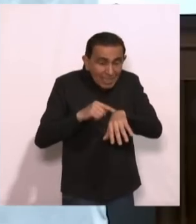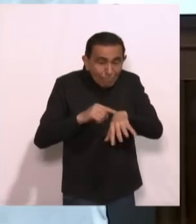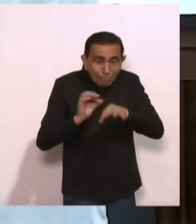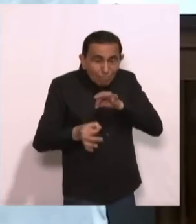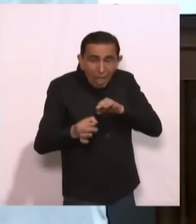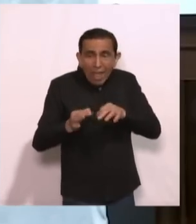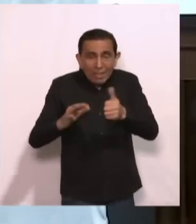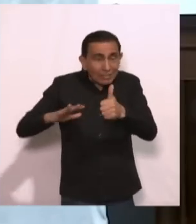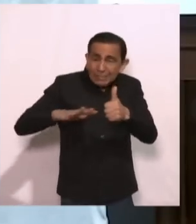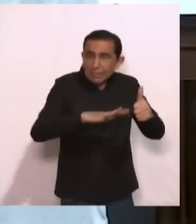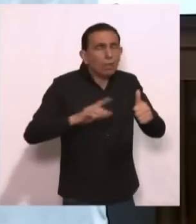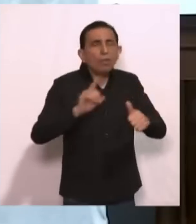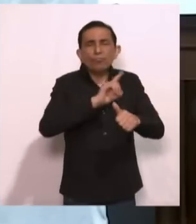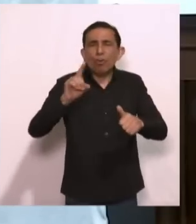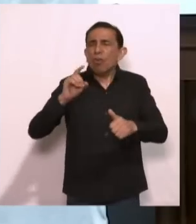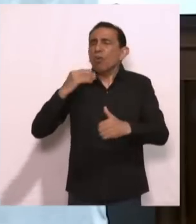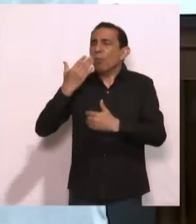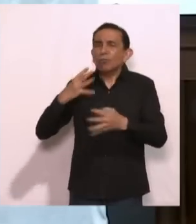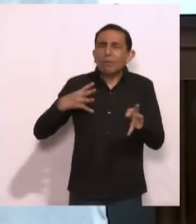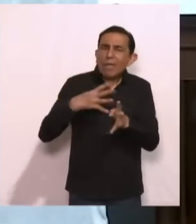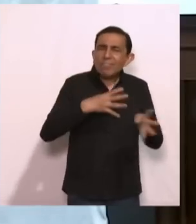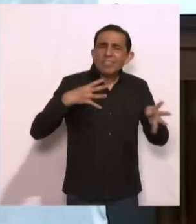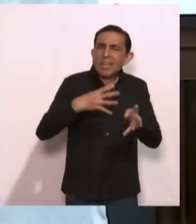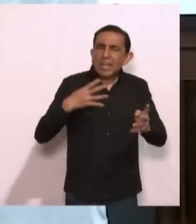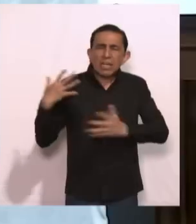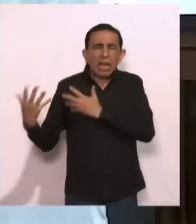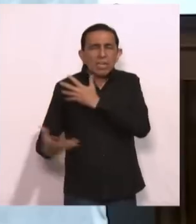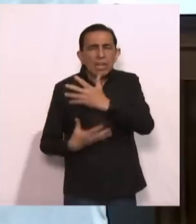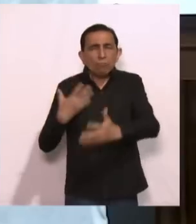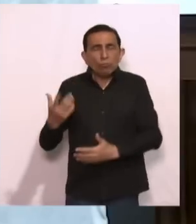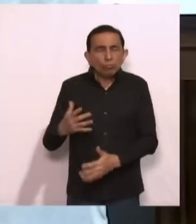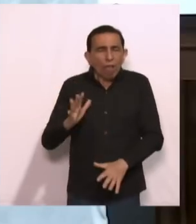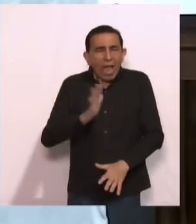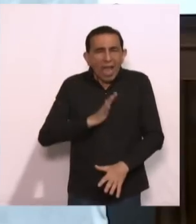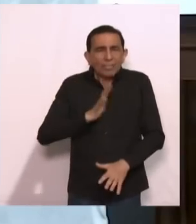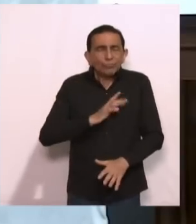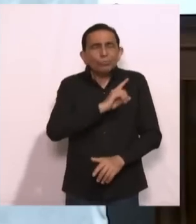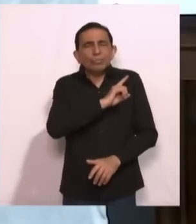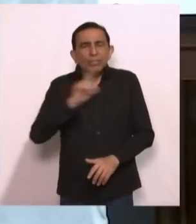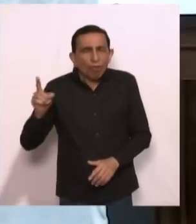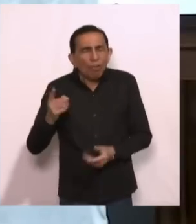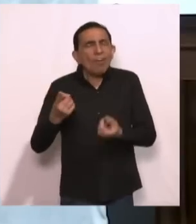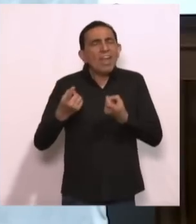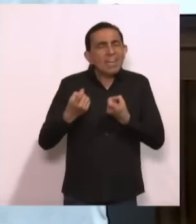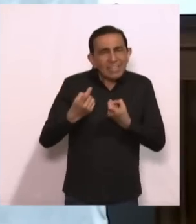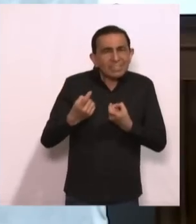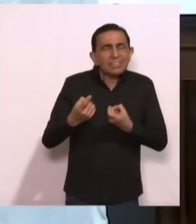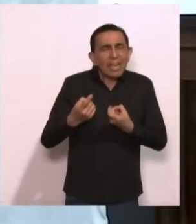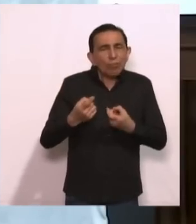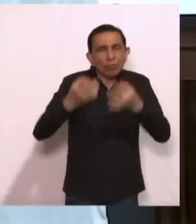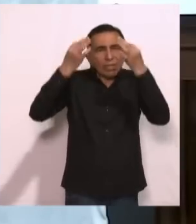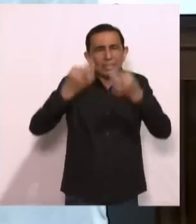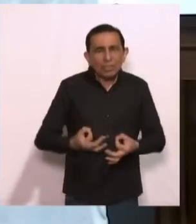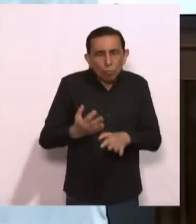sigan. Cuando oigan hablar de guerras y revoluciones, no se alarmen. Es necesario que esto ocurra